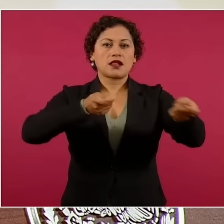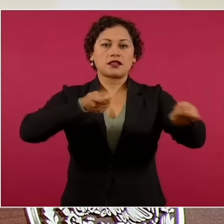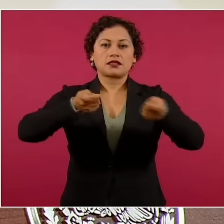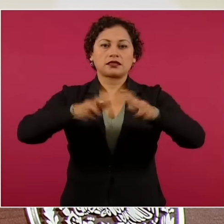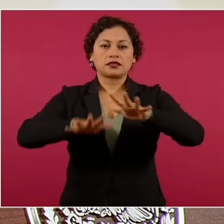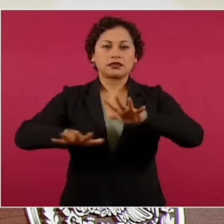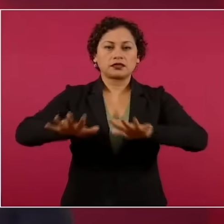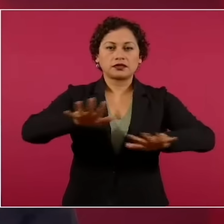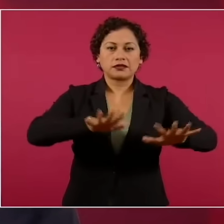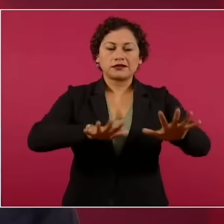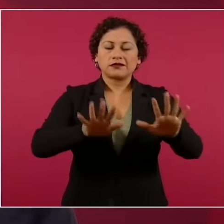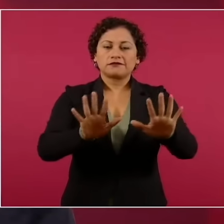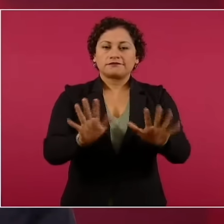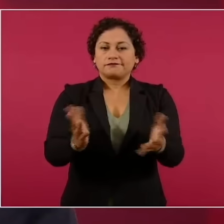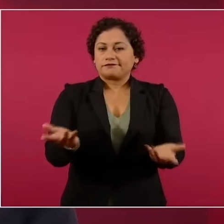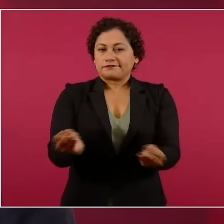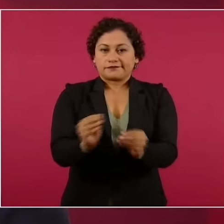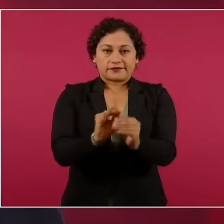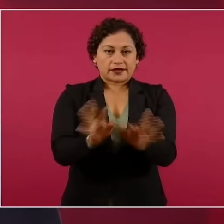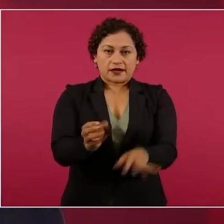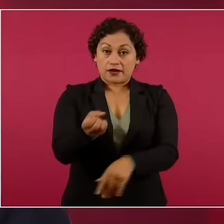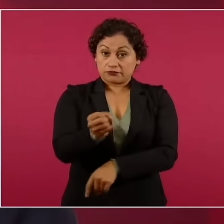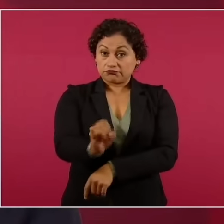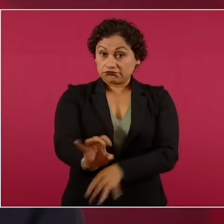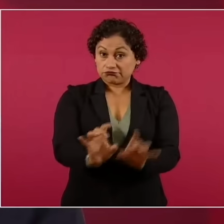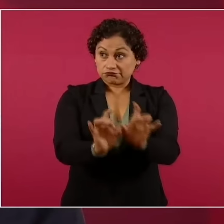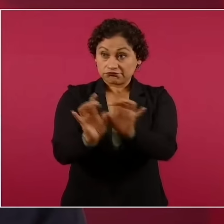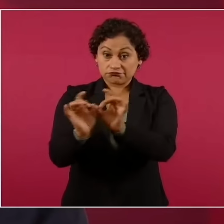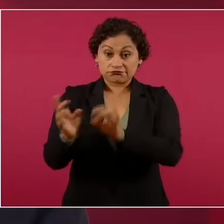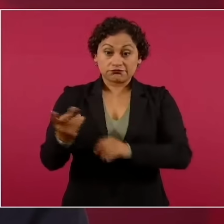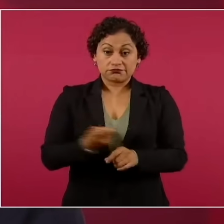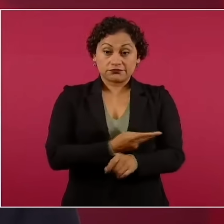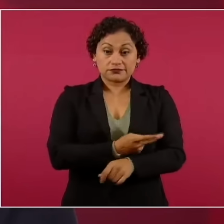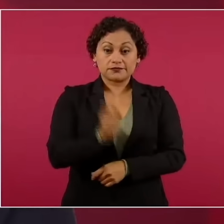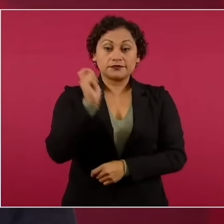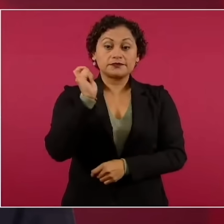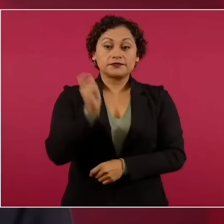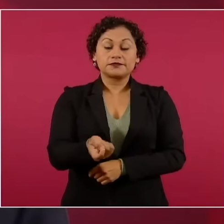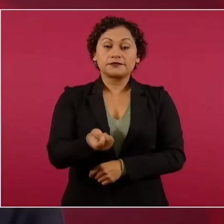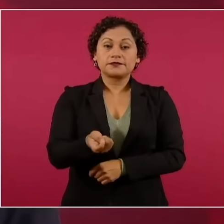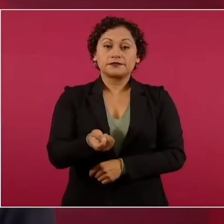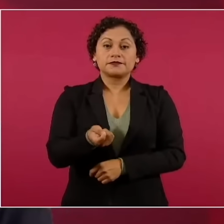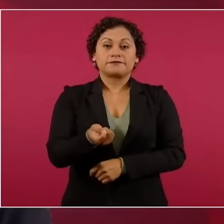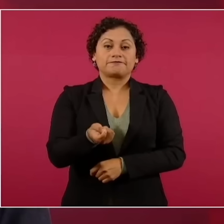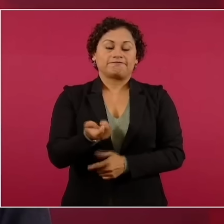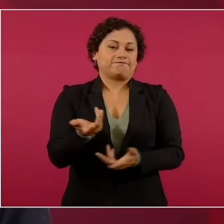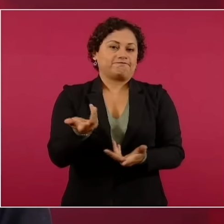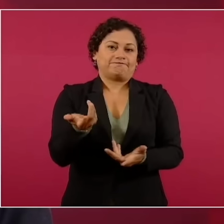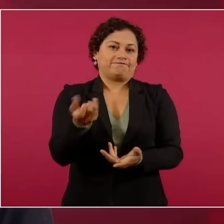como suele suceder con todas las guerras,